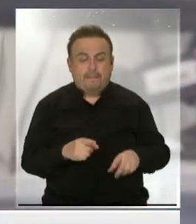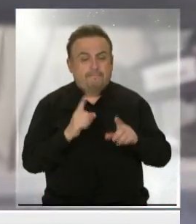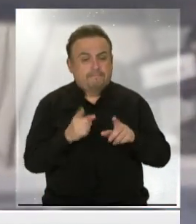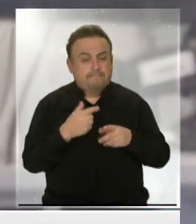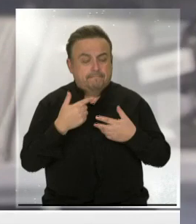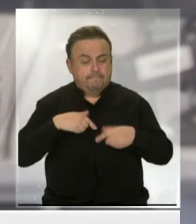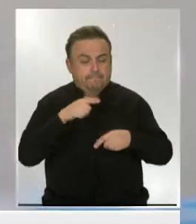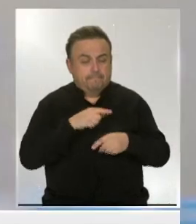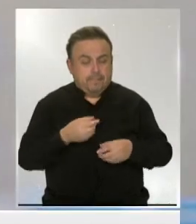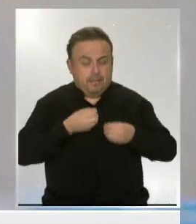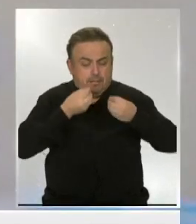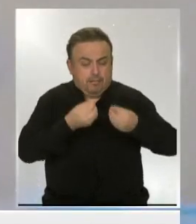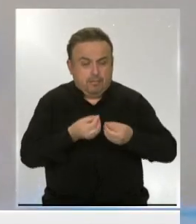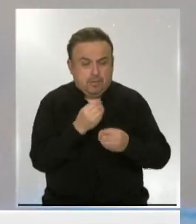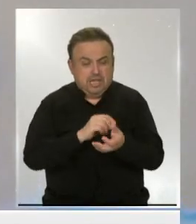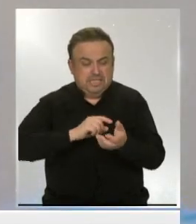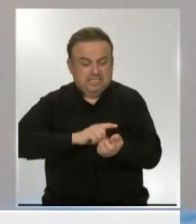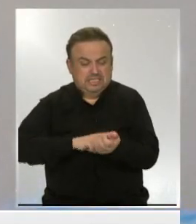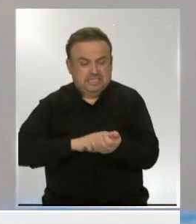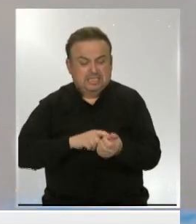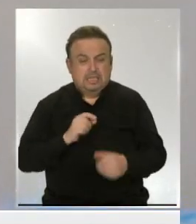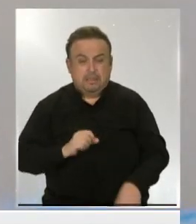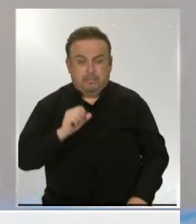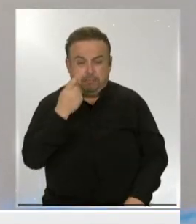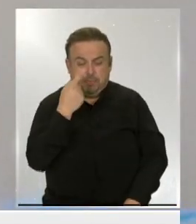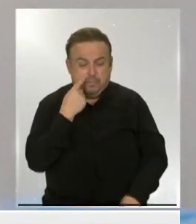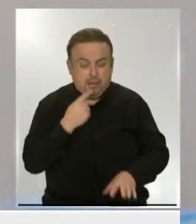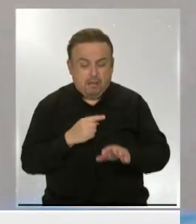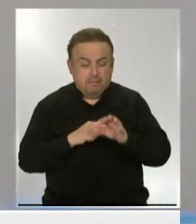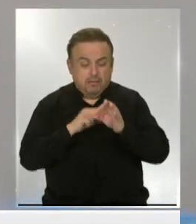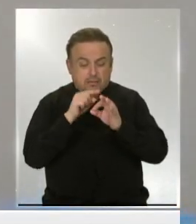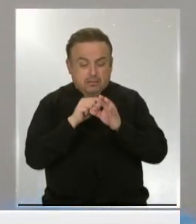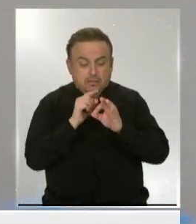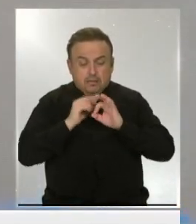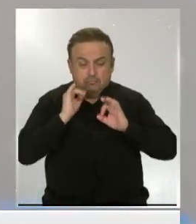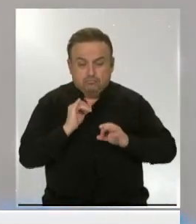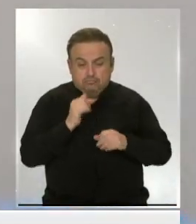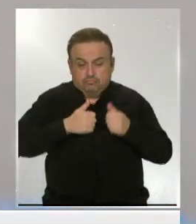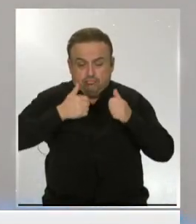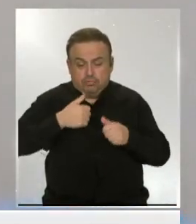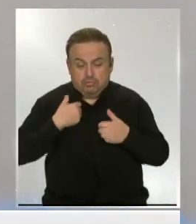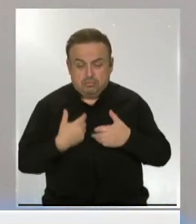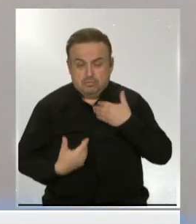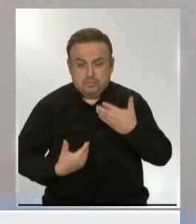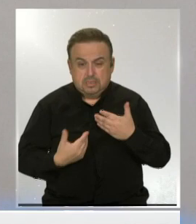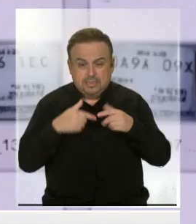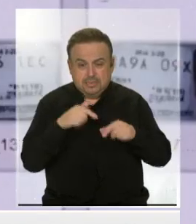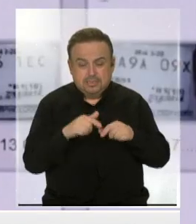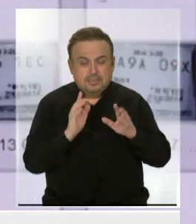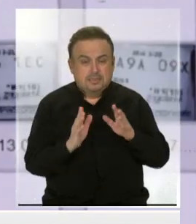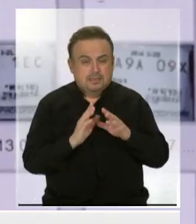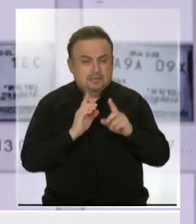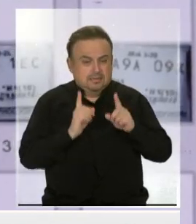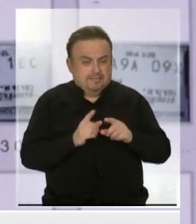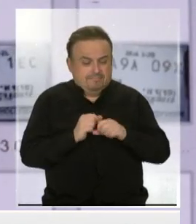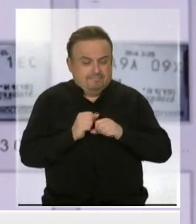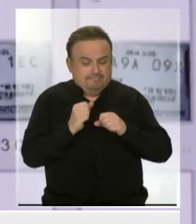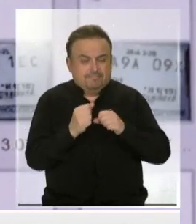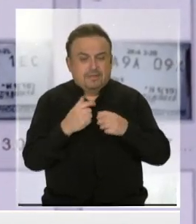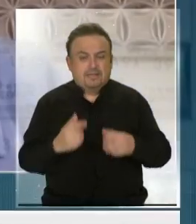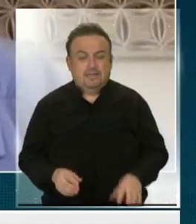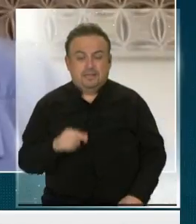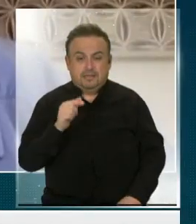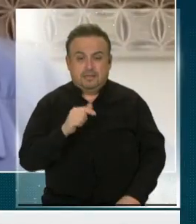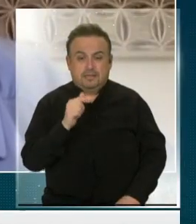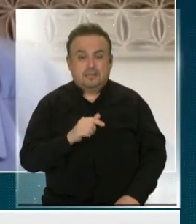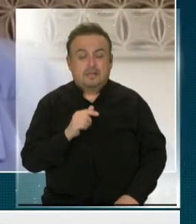toman muestras de sangre y después de la primera dosis y se ve si la magnitud de la respuesta inmune es suficientemente robusta viene